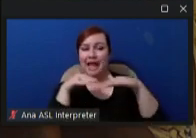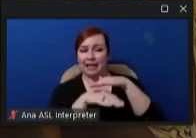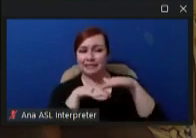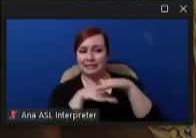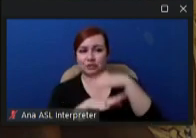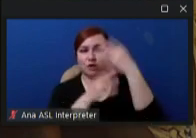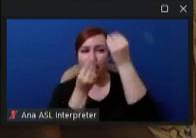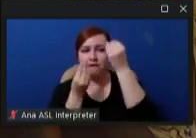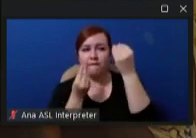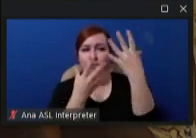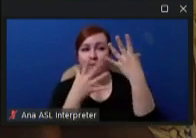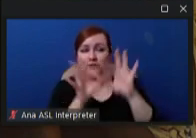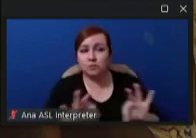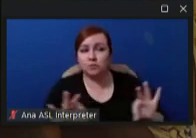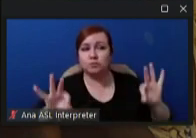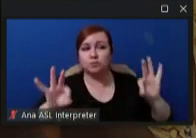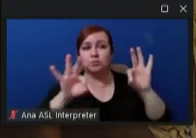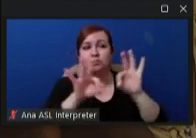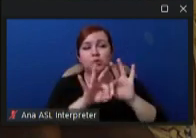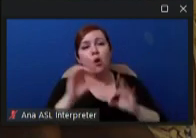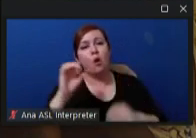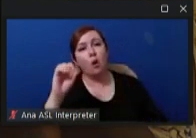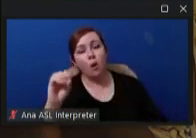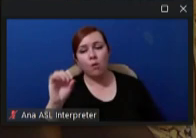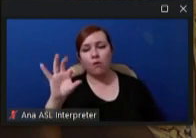en formatos accesibles.